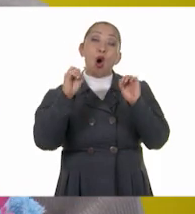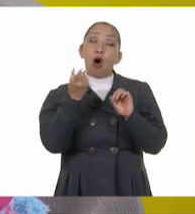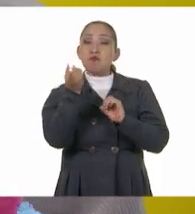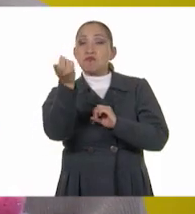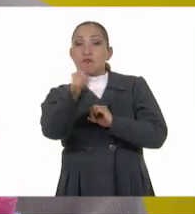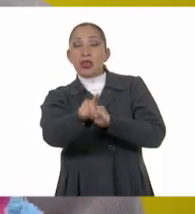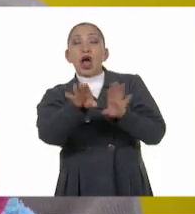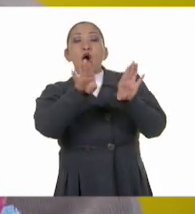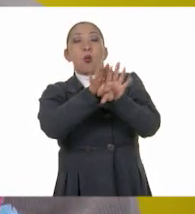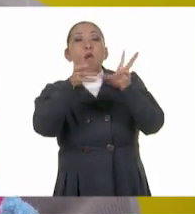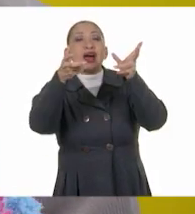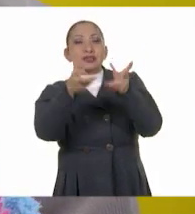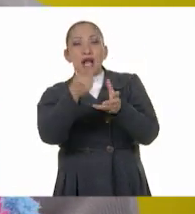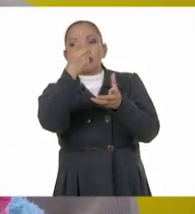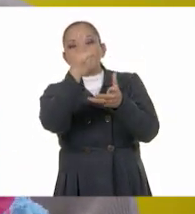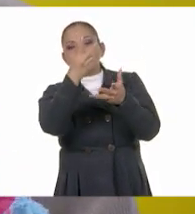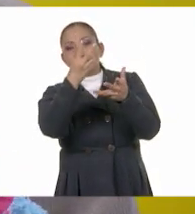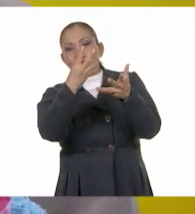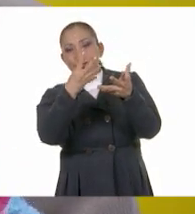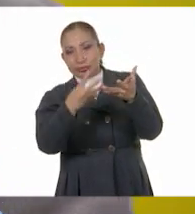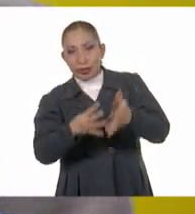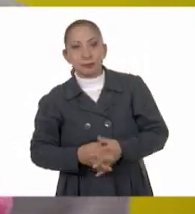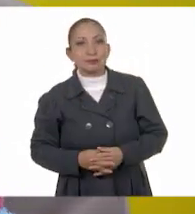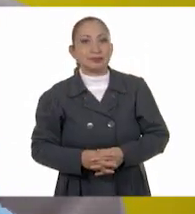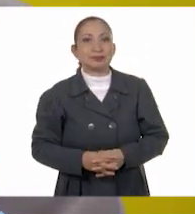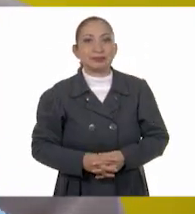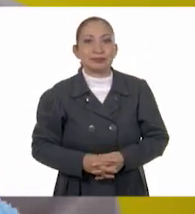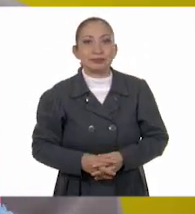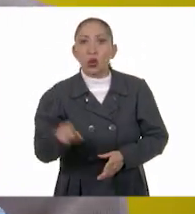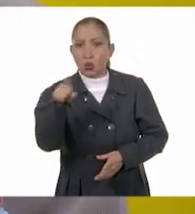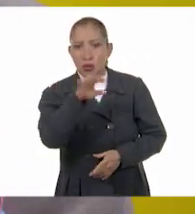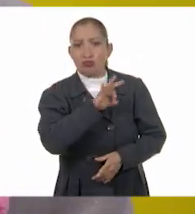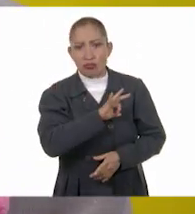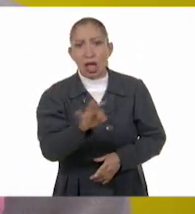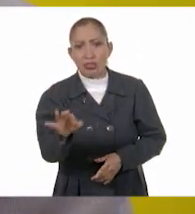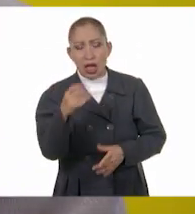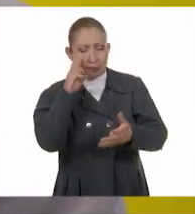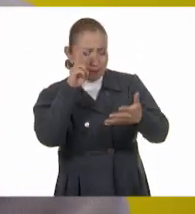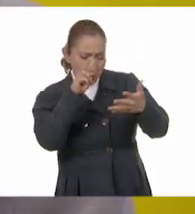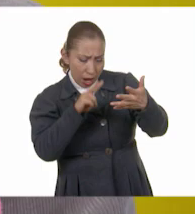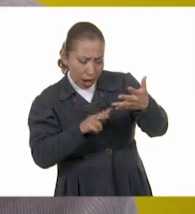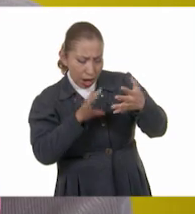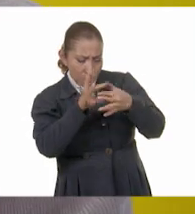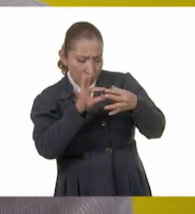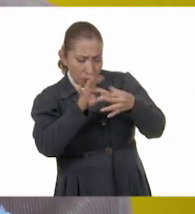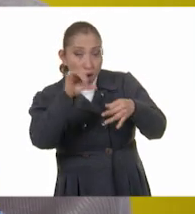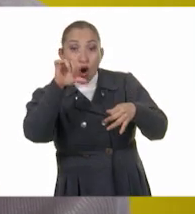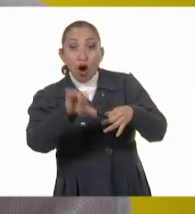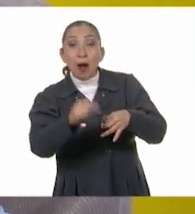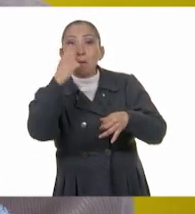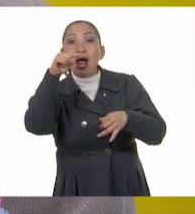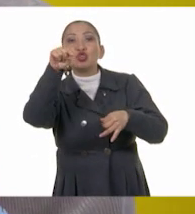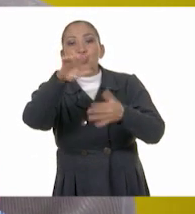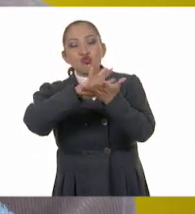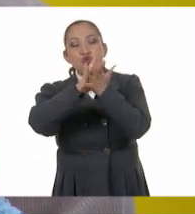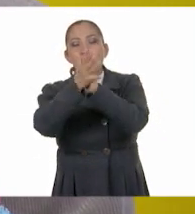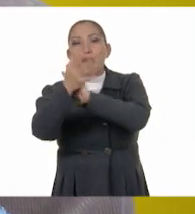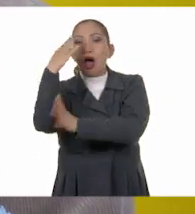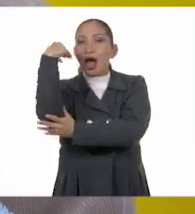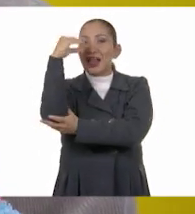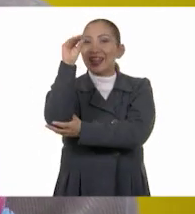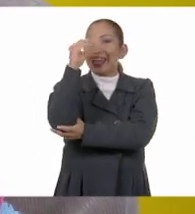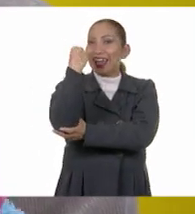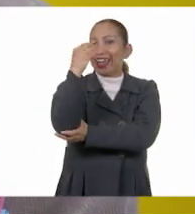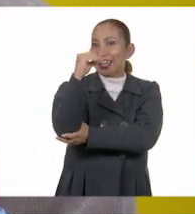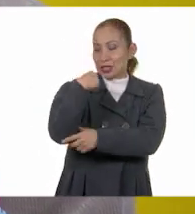para los pasos a seguir. Ustedes pueden seguir el instructivo que hicimos hoy aquí para crear su propio